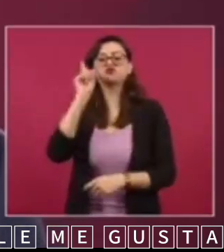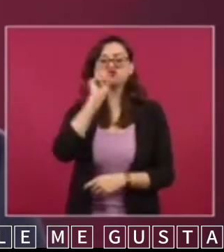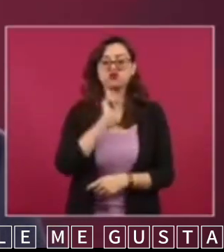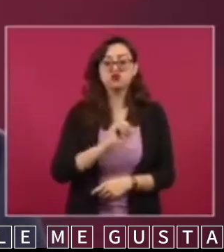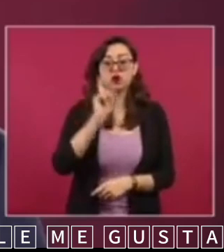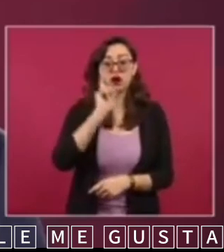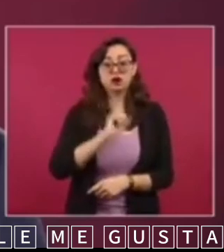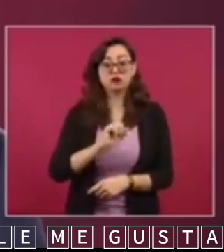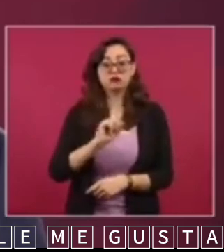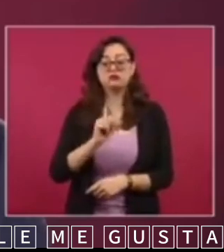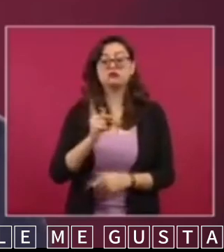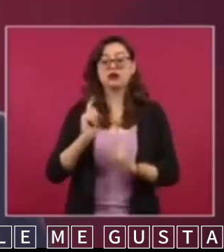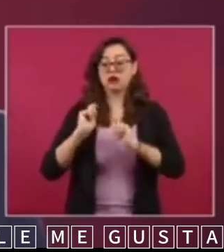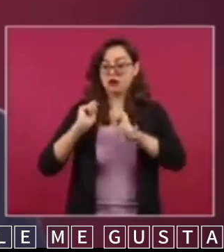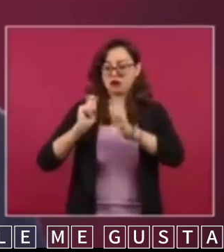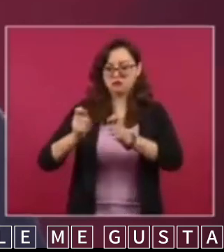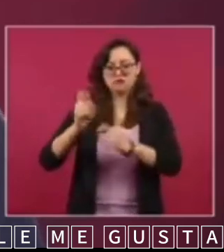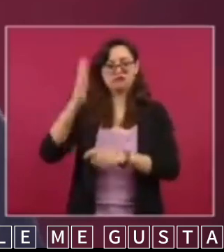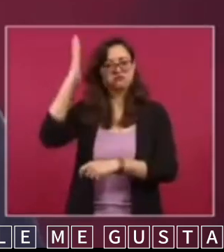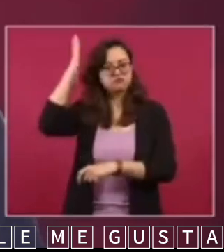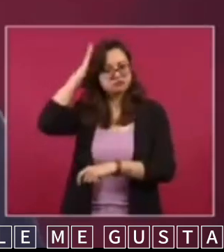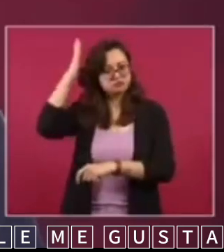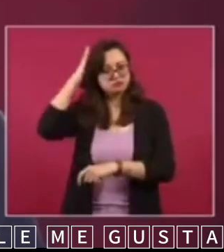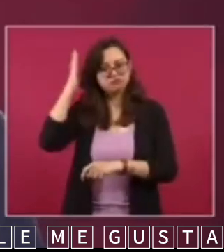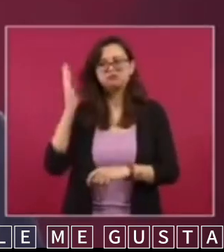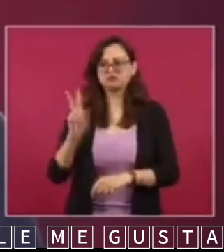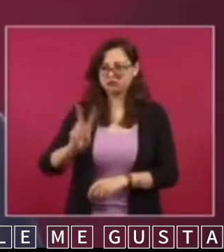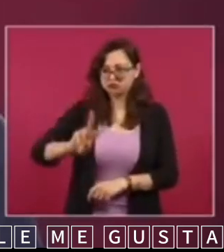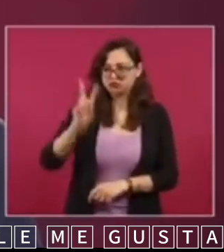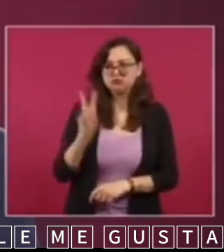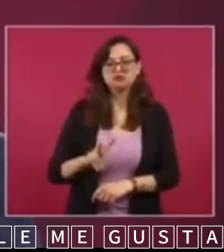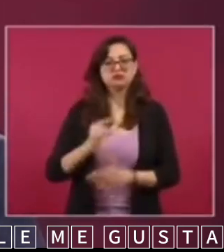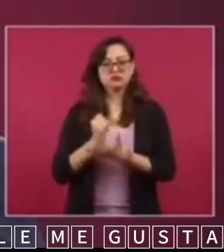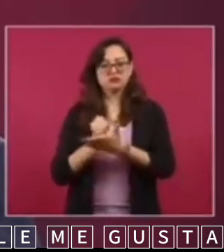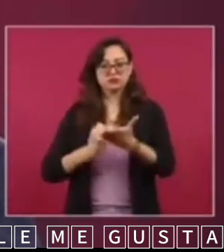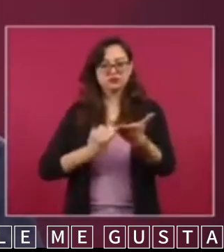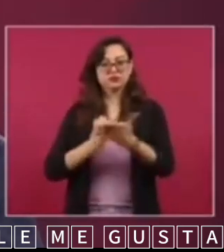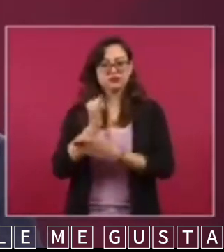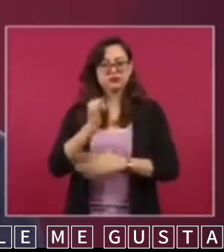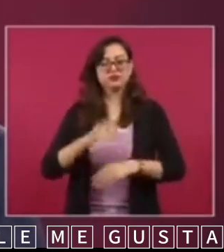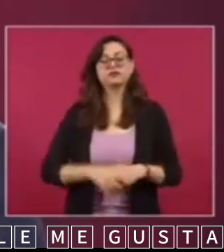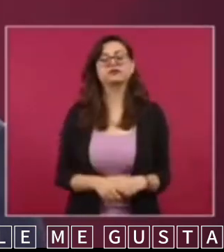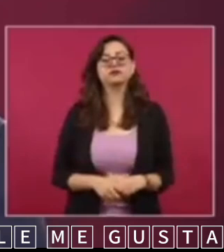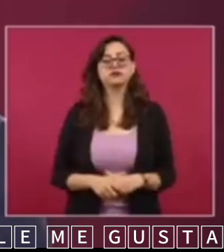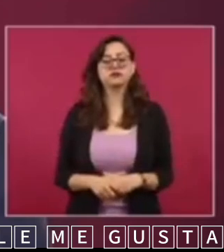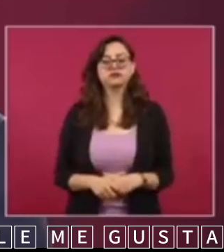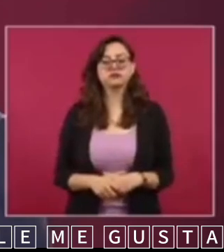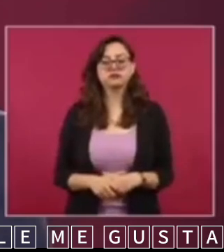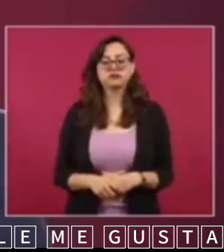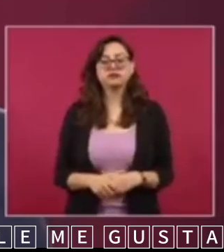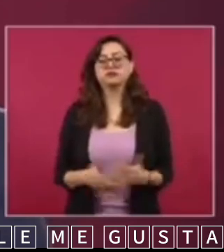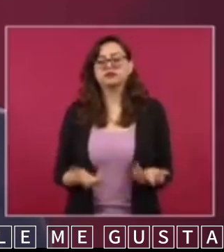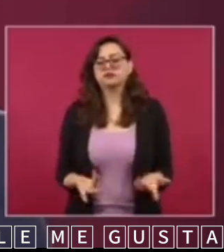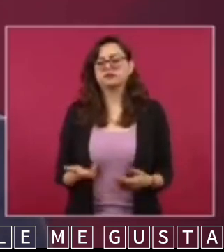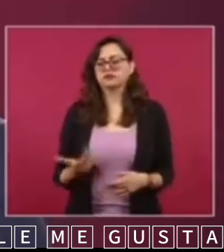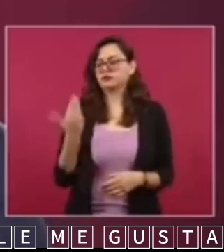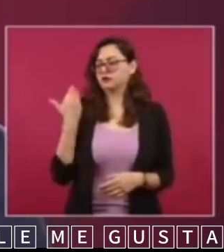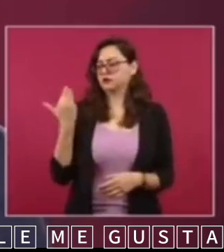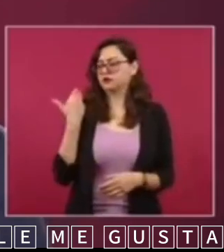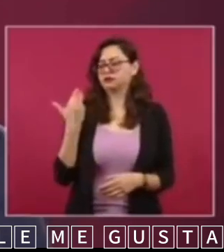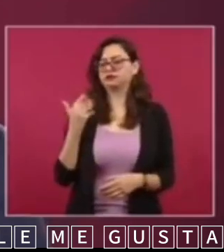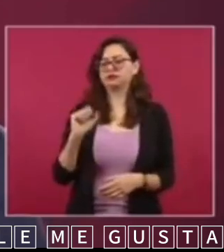decisivos. Acabo de terminar el fin de semana de visitar 24